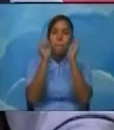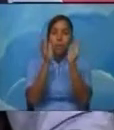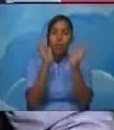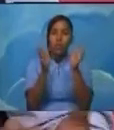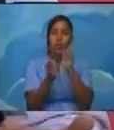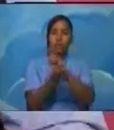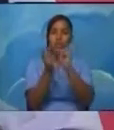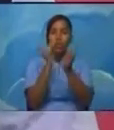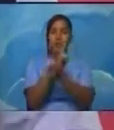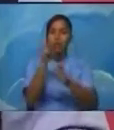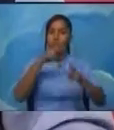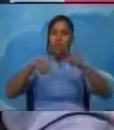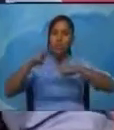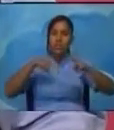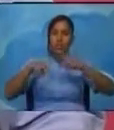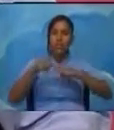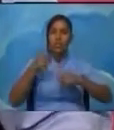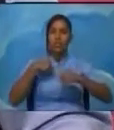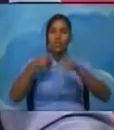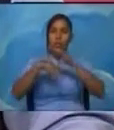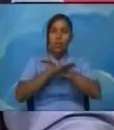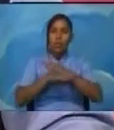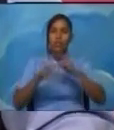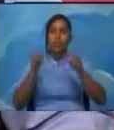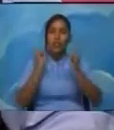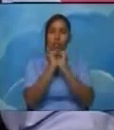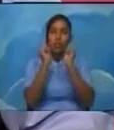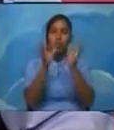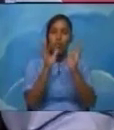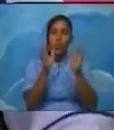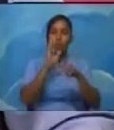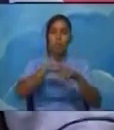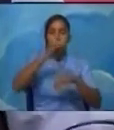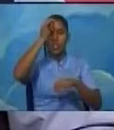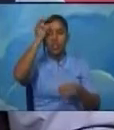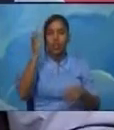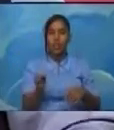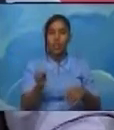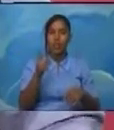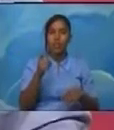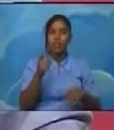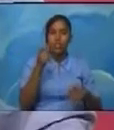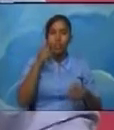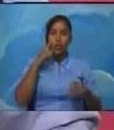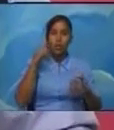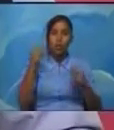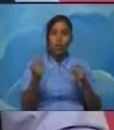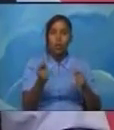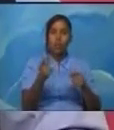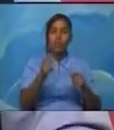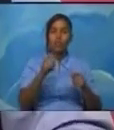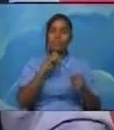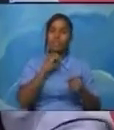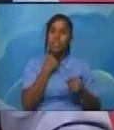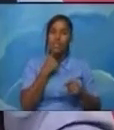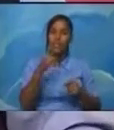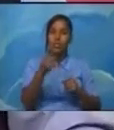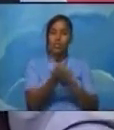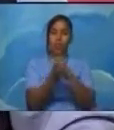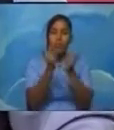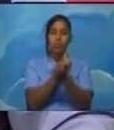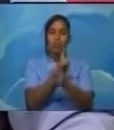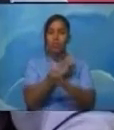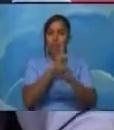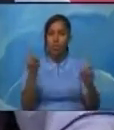al Evangelio? No esté visitando en una ocasión. Yo voy a ir por allá al brujo porque yo creo que si yo le descubro el secreto, ese se va a convertir. Lo voy